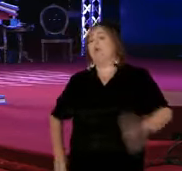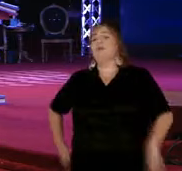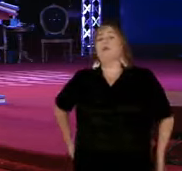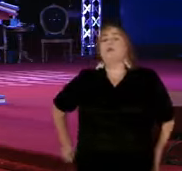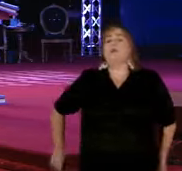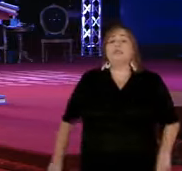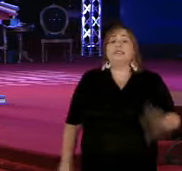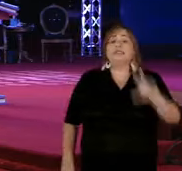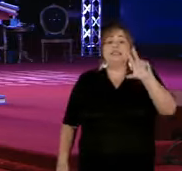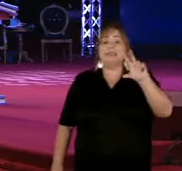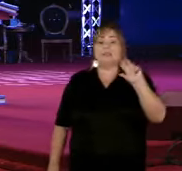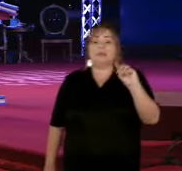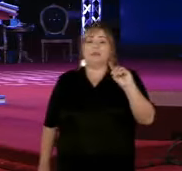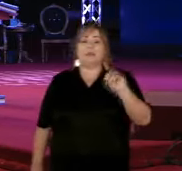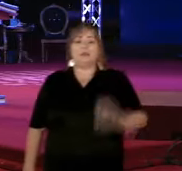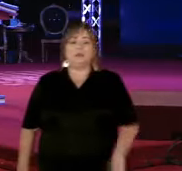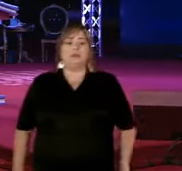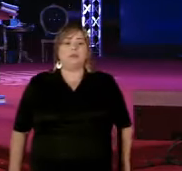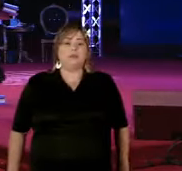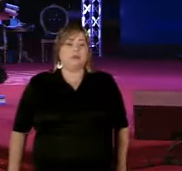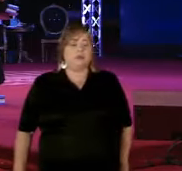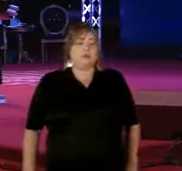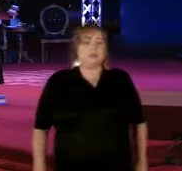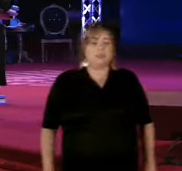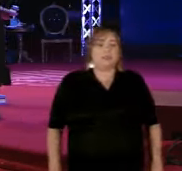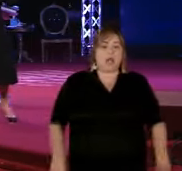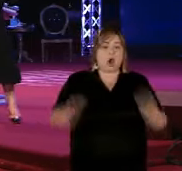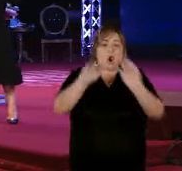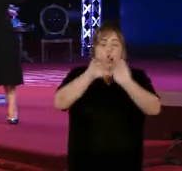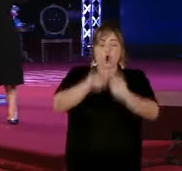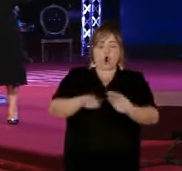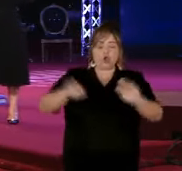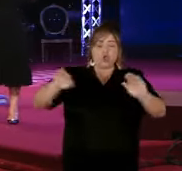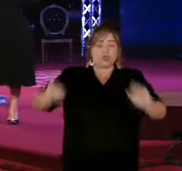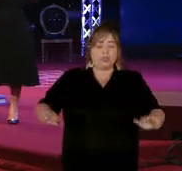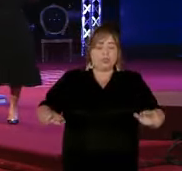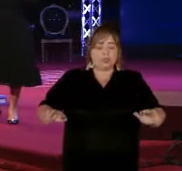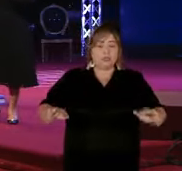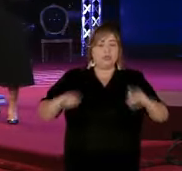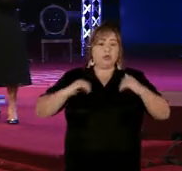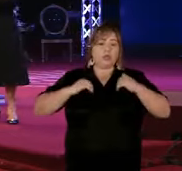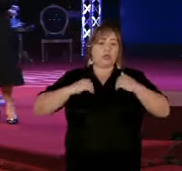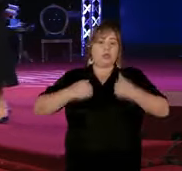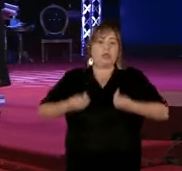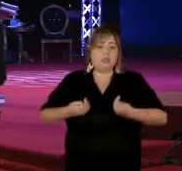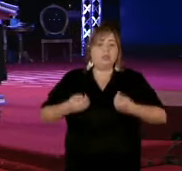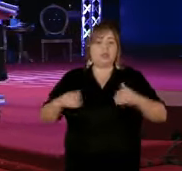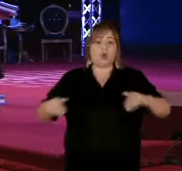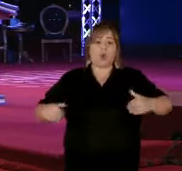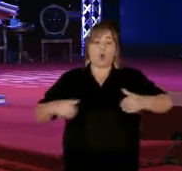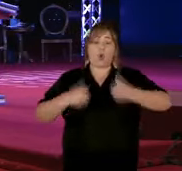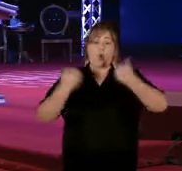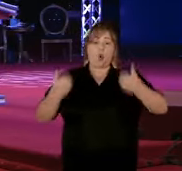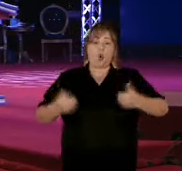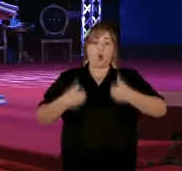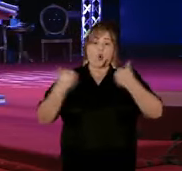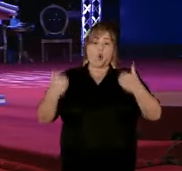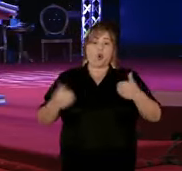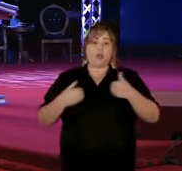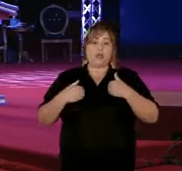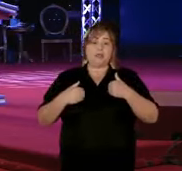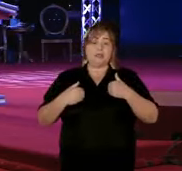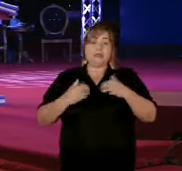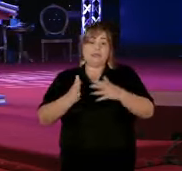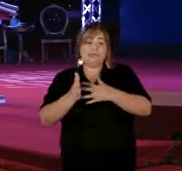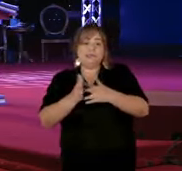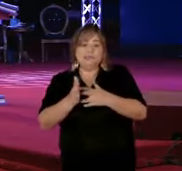El 30. Los muchachos se fatigan y se cansan. Los jóvenes flaquean y